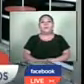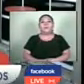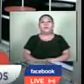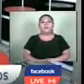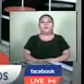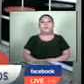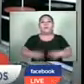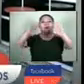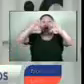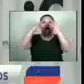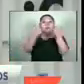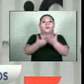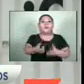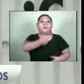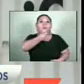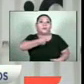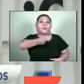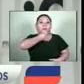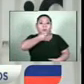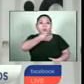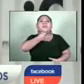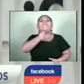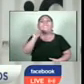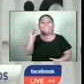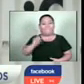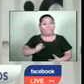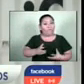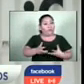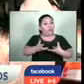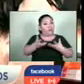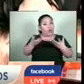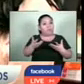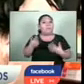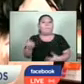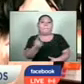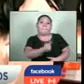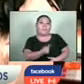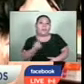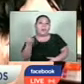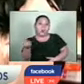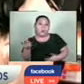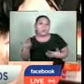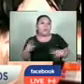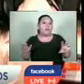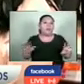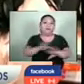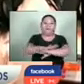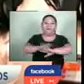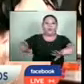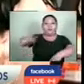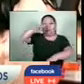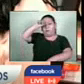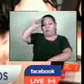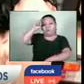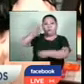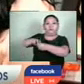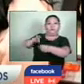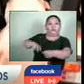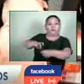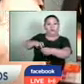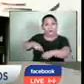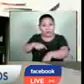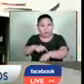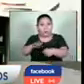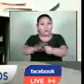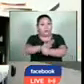En noticias internacionales, sigue en aumento el número de estadounidenses que renuncian a sus empleos en medio de la pandemia